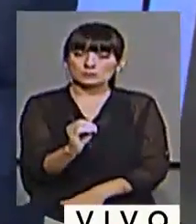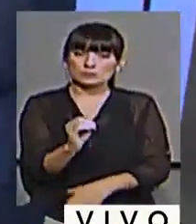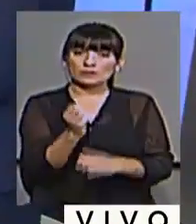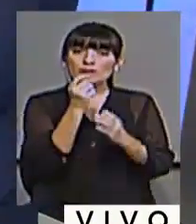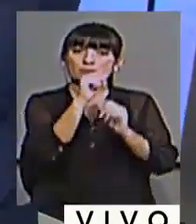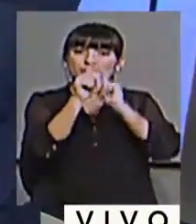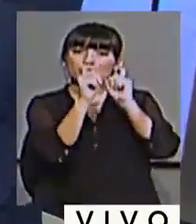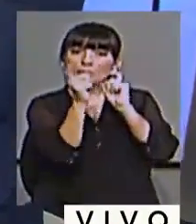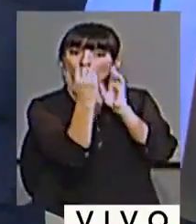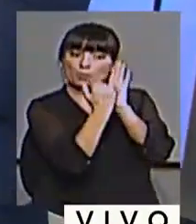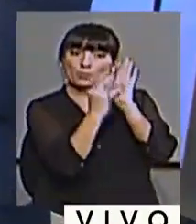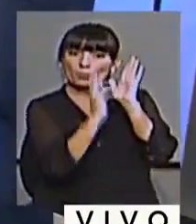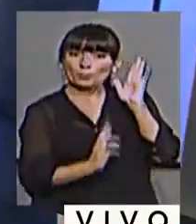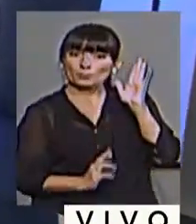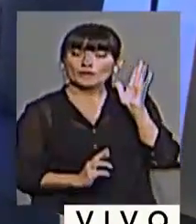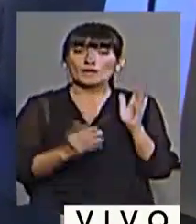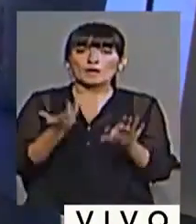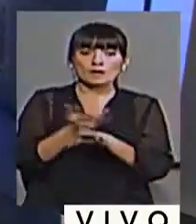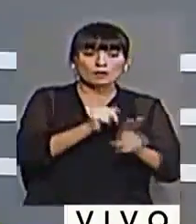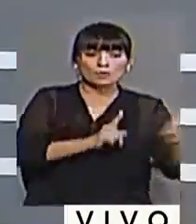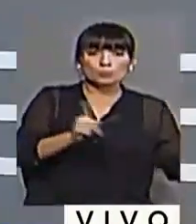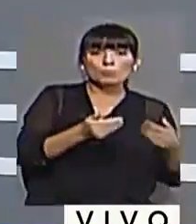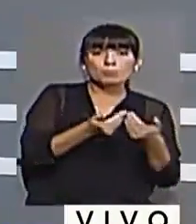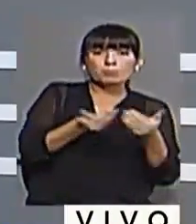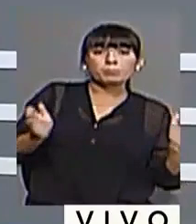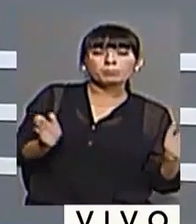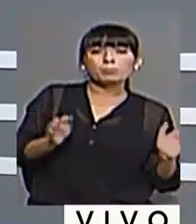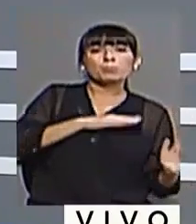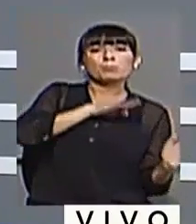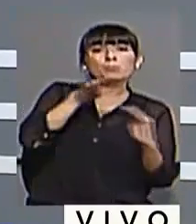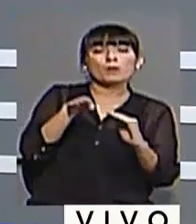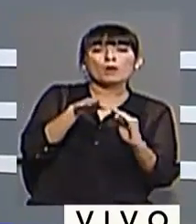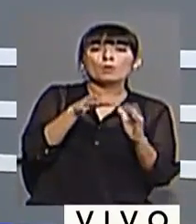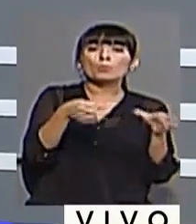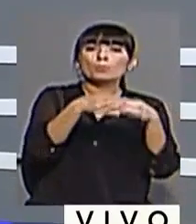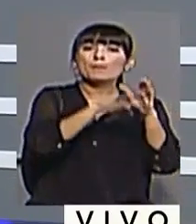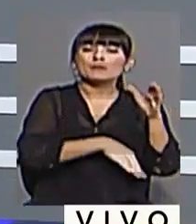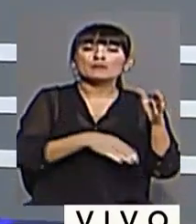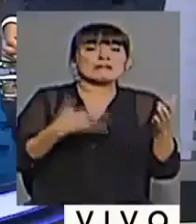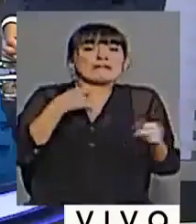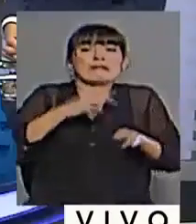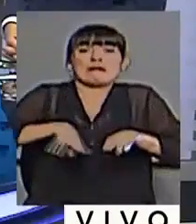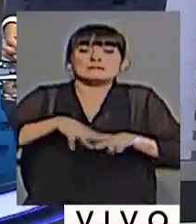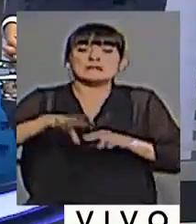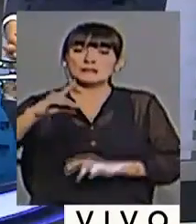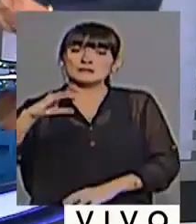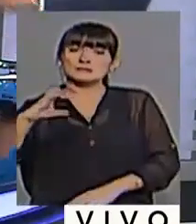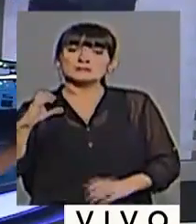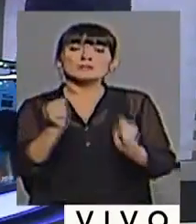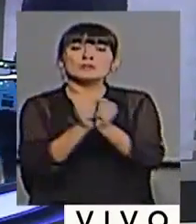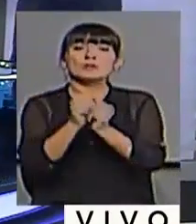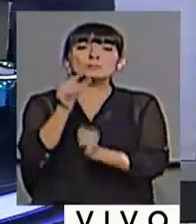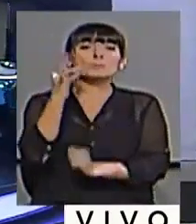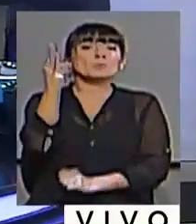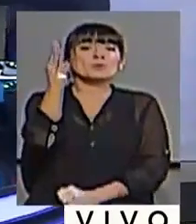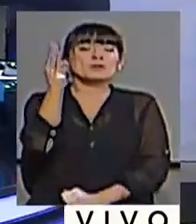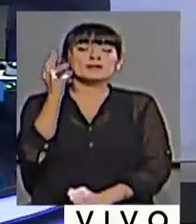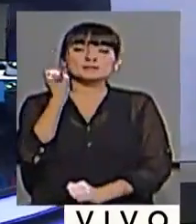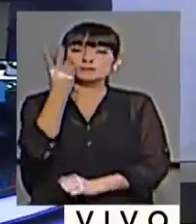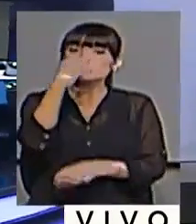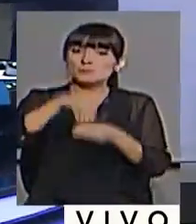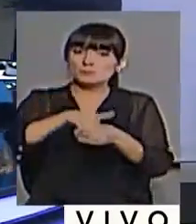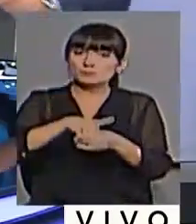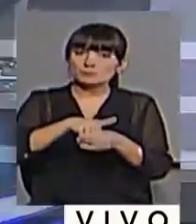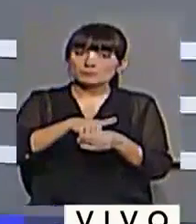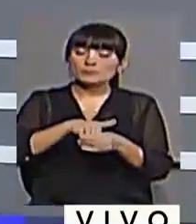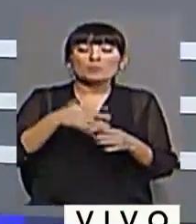a ciertos sectores que le hablan a la minoría. ¿Y qué haría la democracia cristiana con Beatriz Sánchez en una segunda vuelta? Porque aquí en política todo puede pasar.